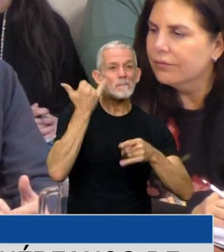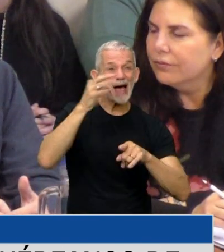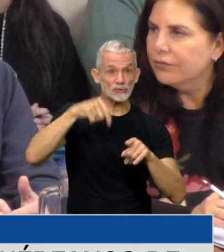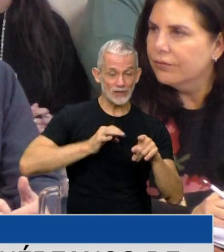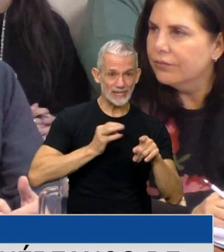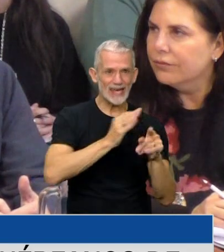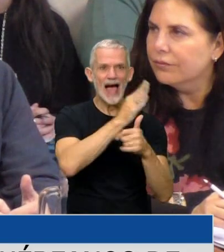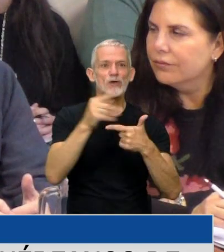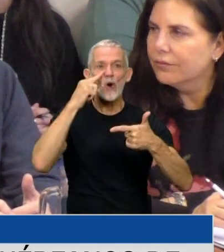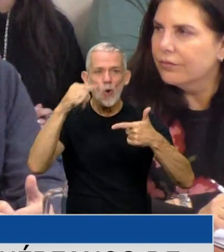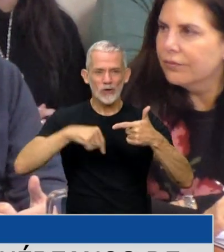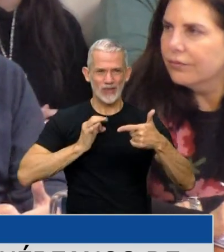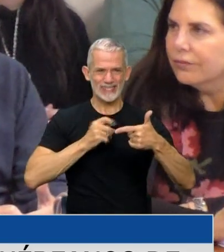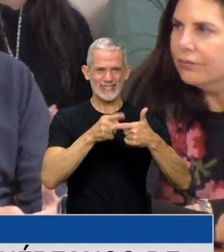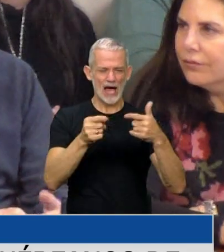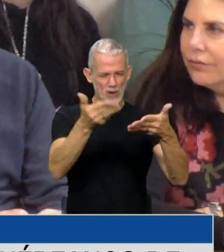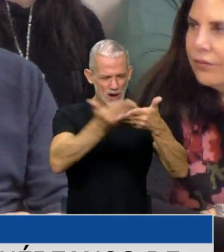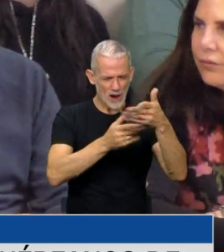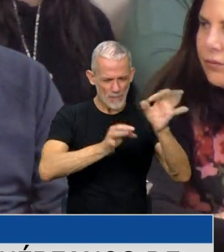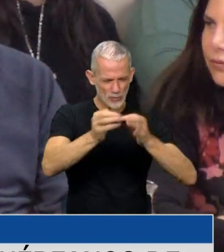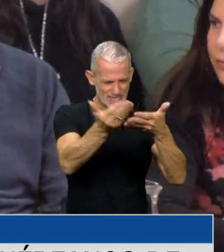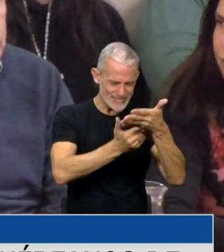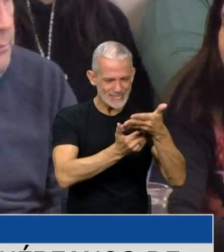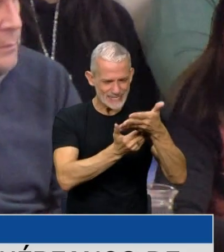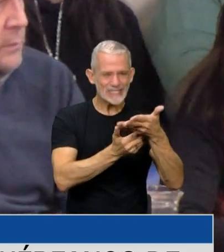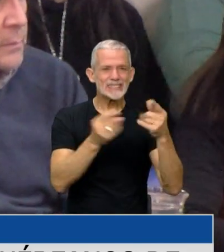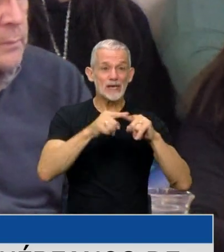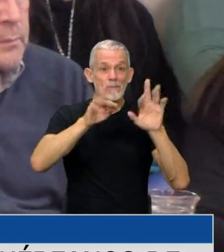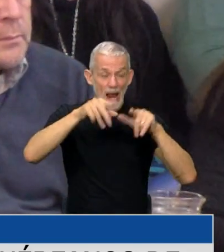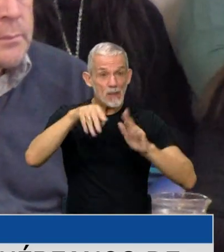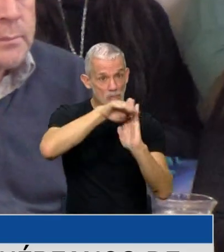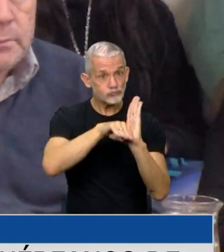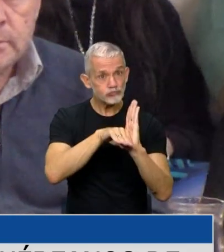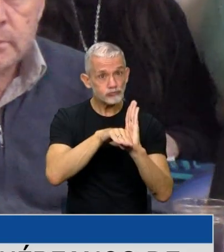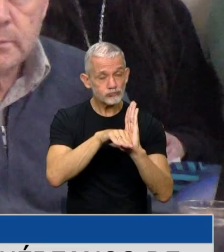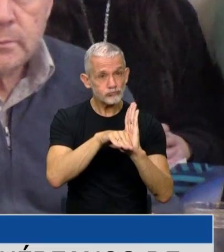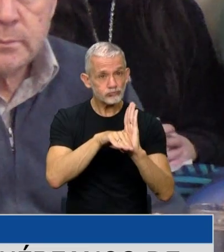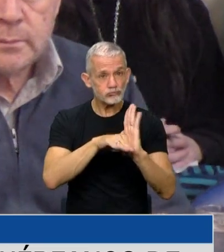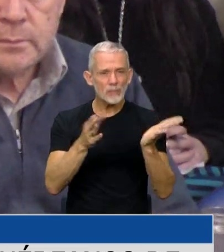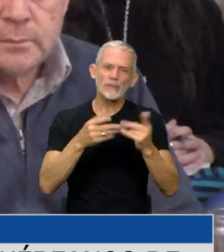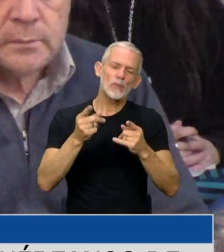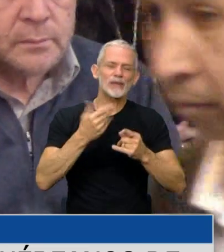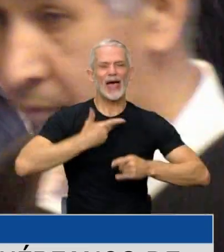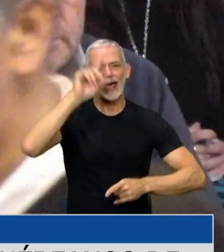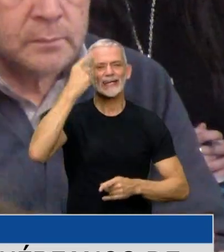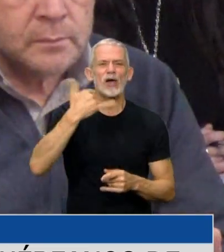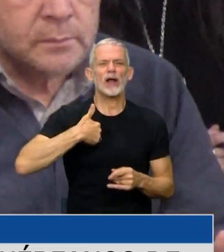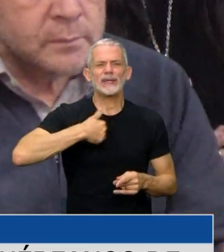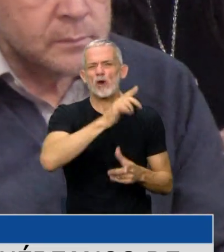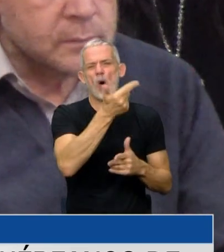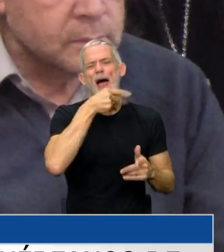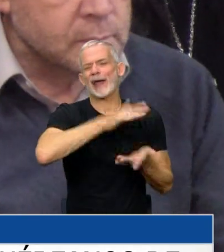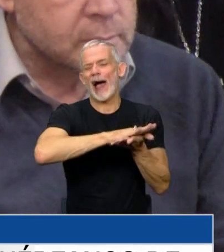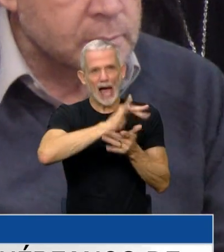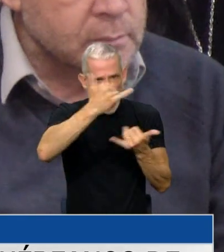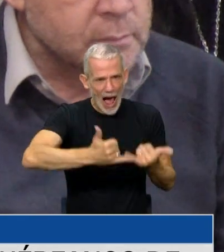año y también en junio. La idea que estaba, hay muchas políticas que de alguna manera, porque no es que el Estado argentino no tiene políticas, hay una